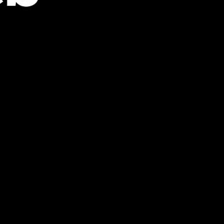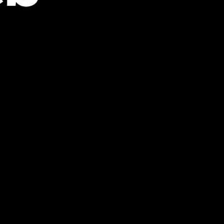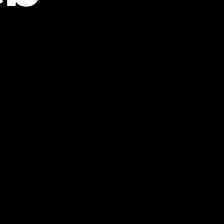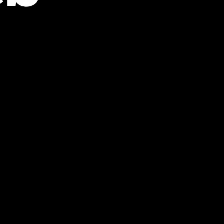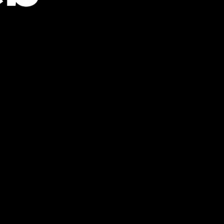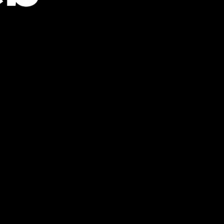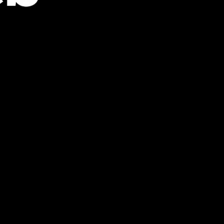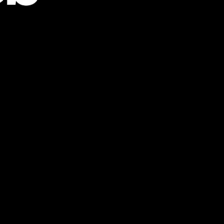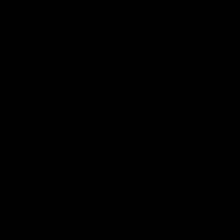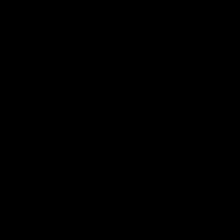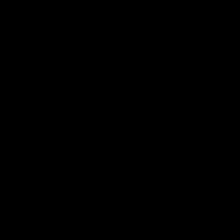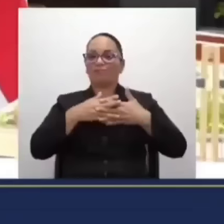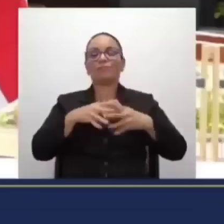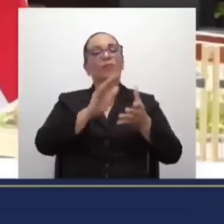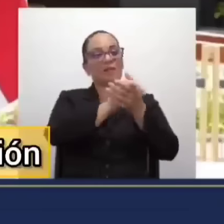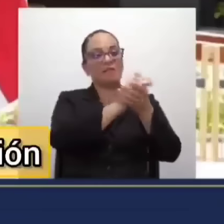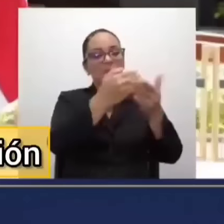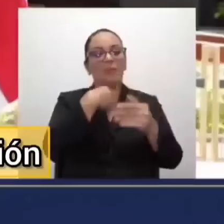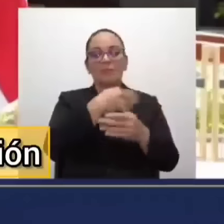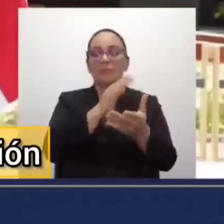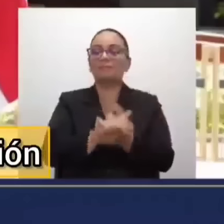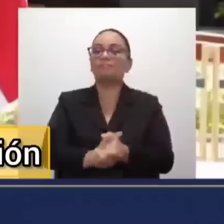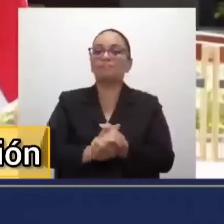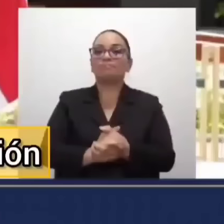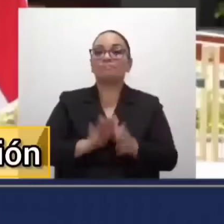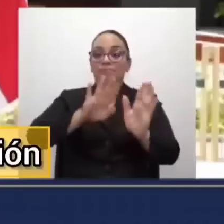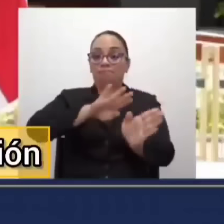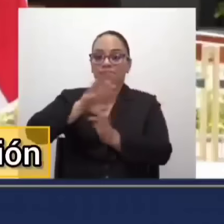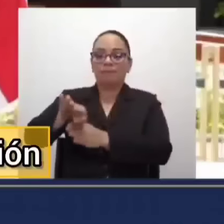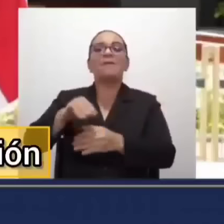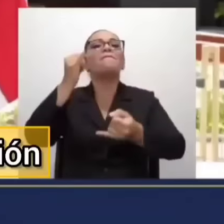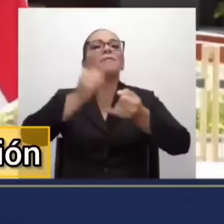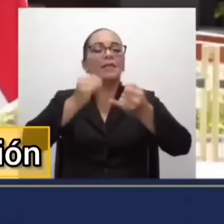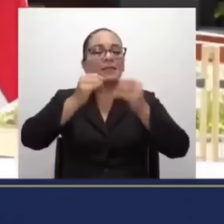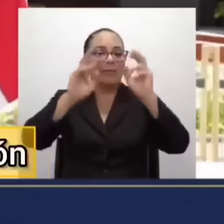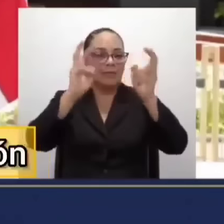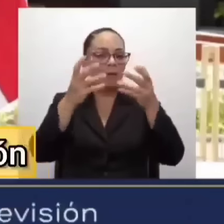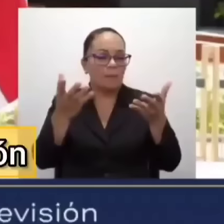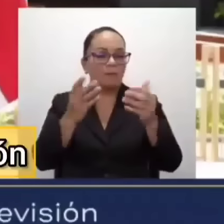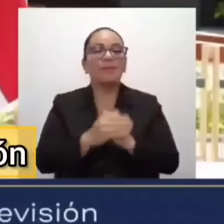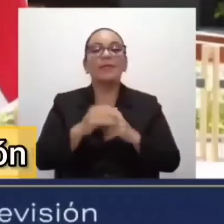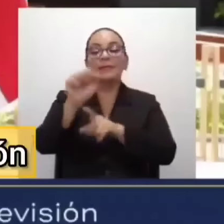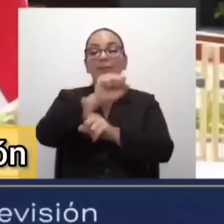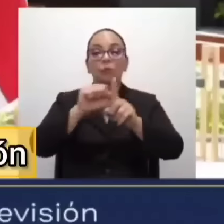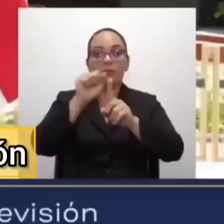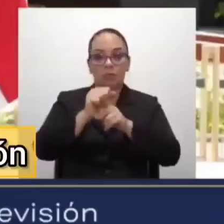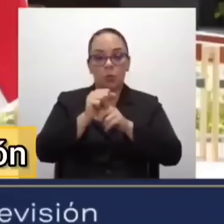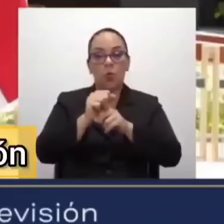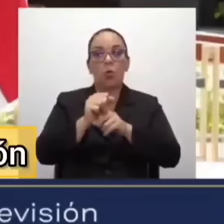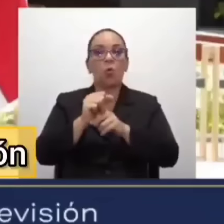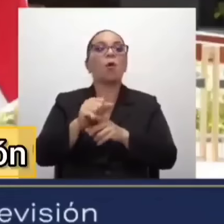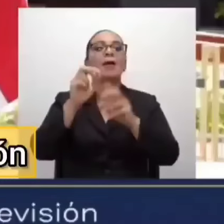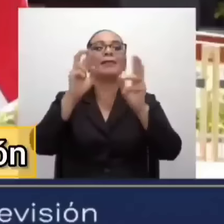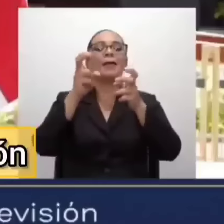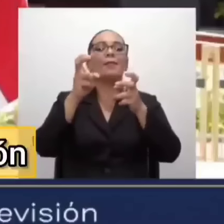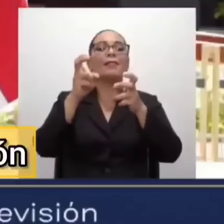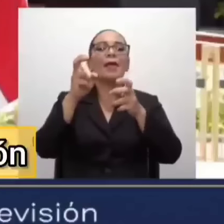juzguen ustedes mismos. Para finalizar, nos referimos a la situación con las frecuencias de radio